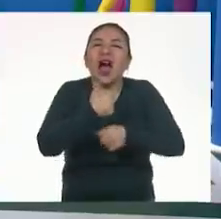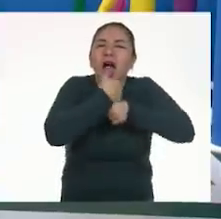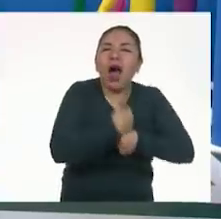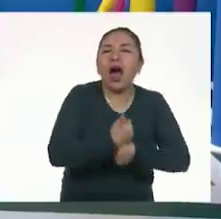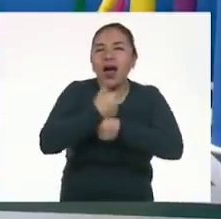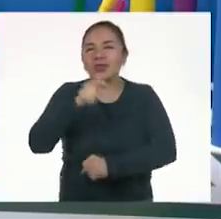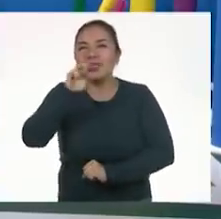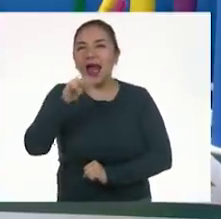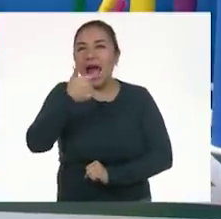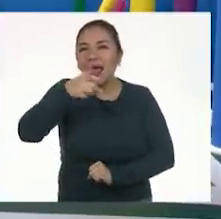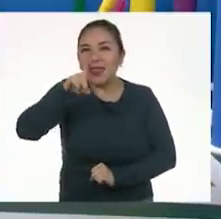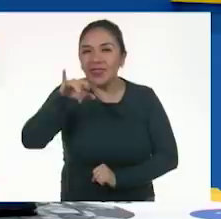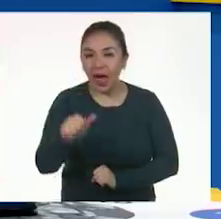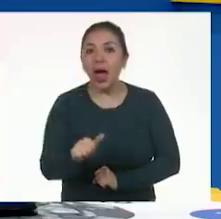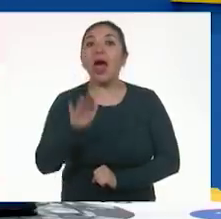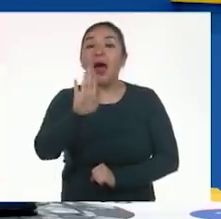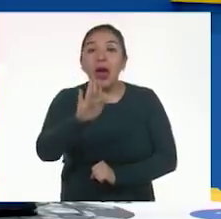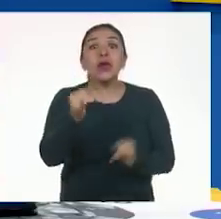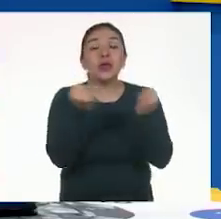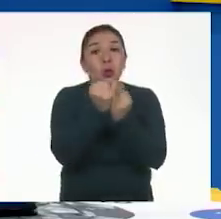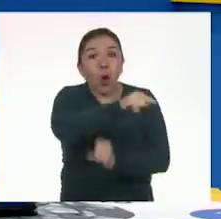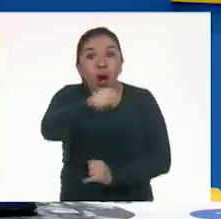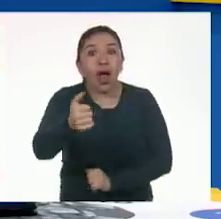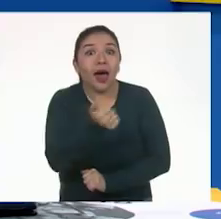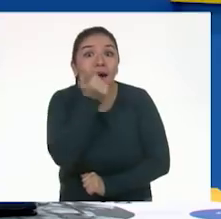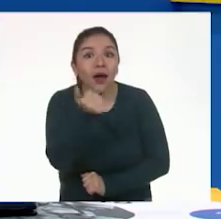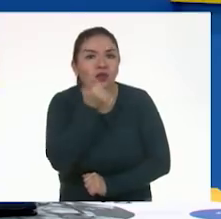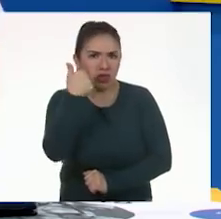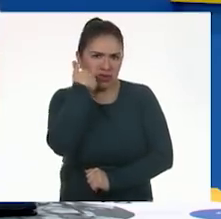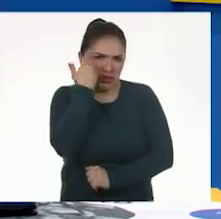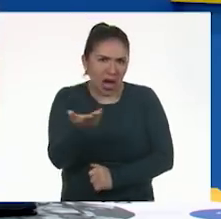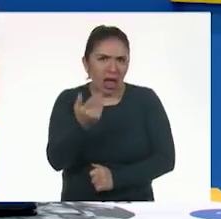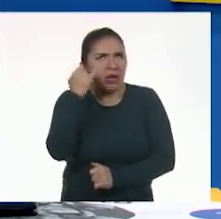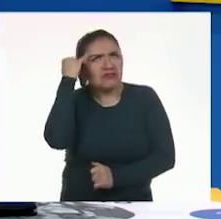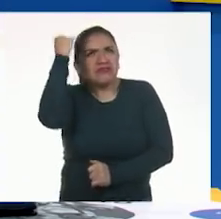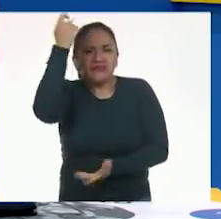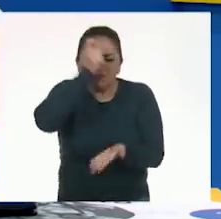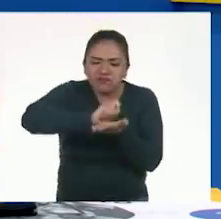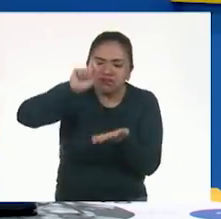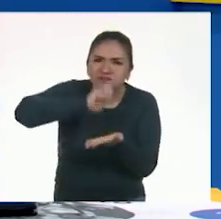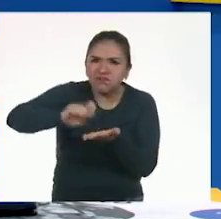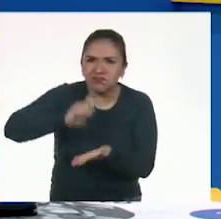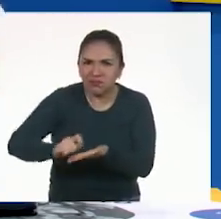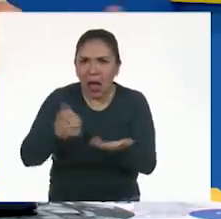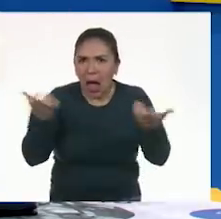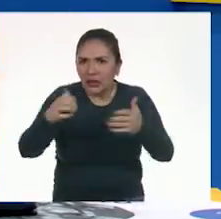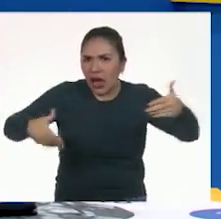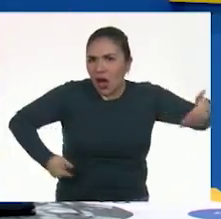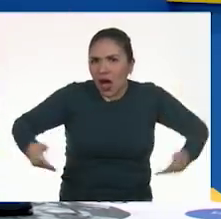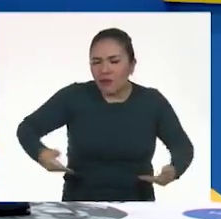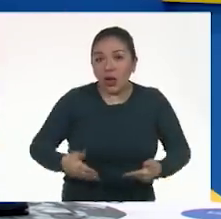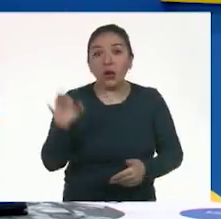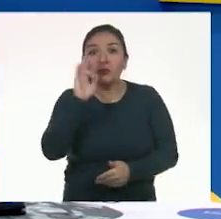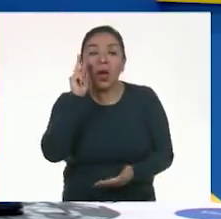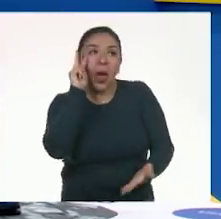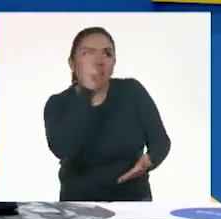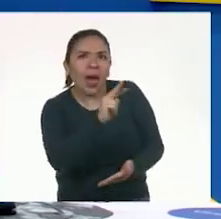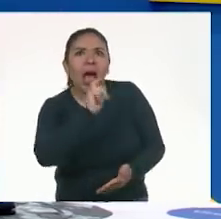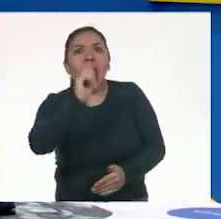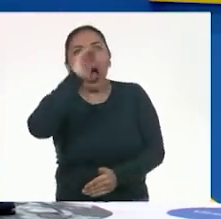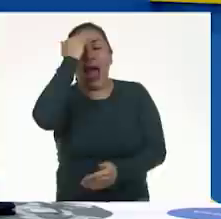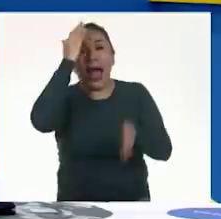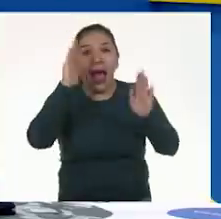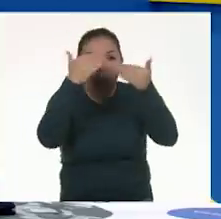tragedia. Además, por si nuestros alumnos quieren en algún momento escribir su obra y resulta que después de conocer lo que es una